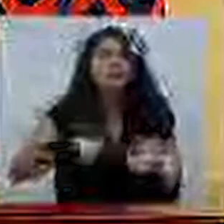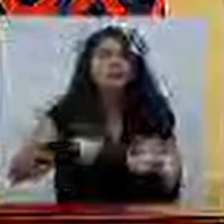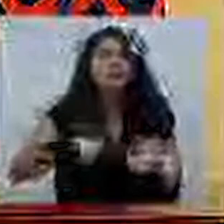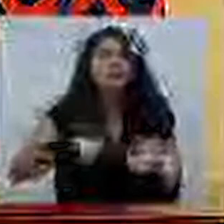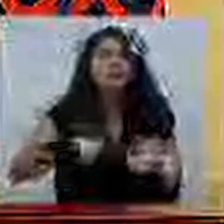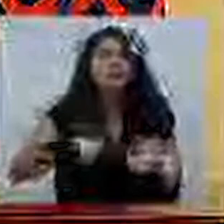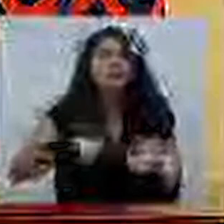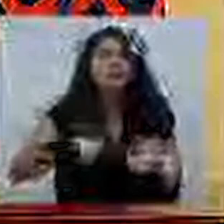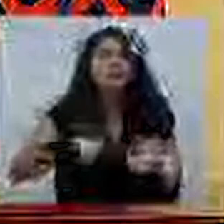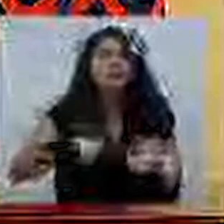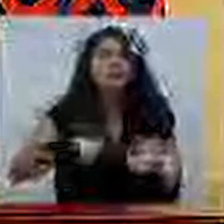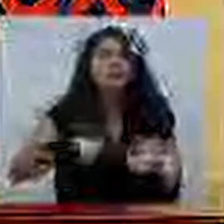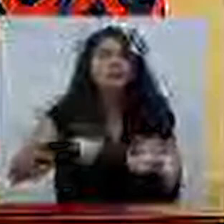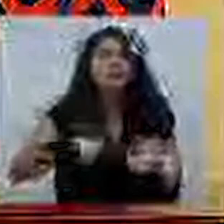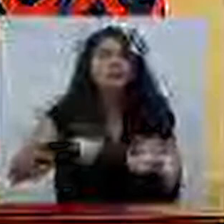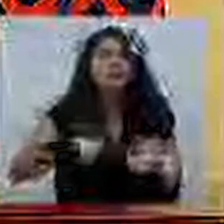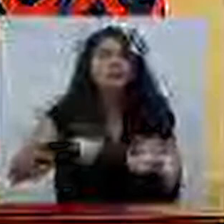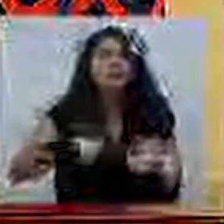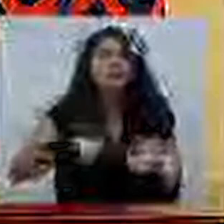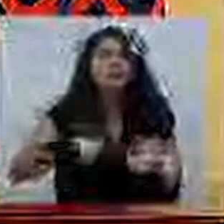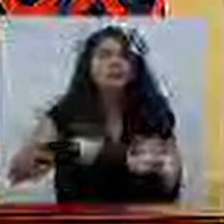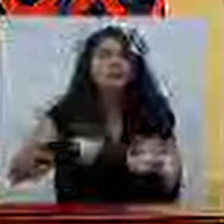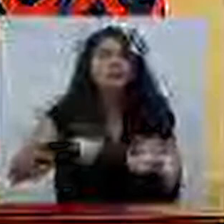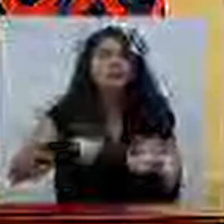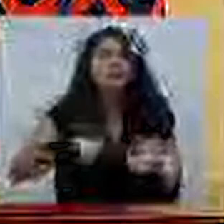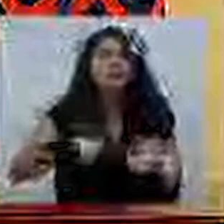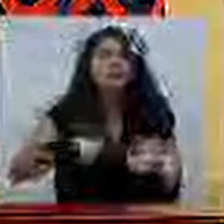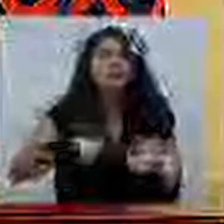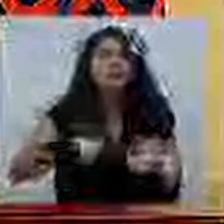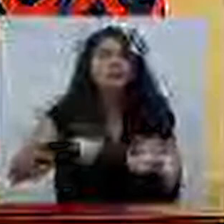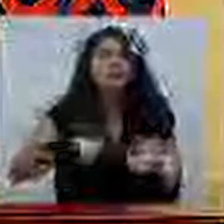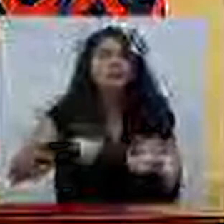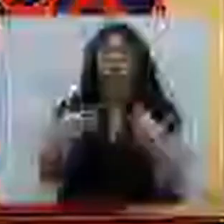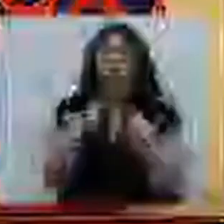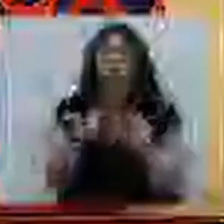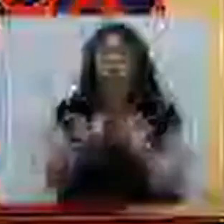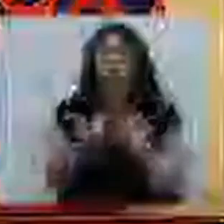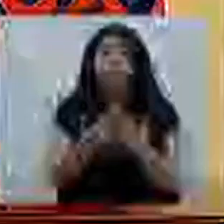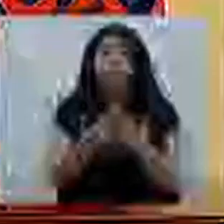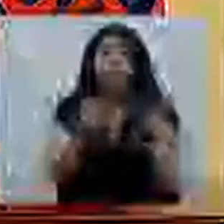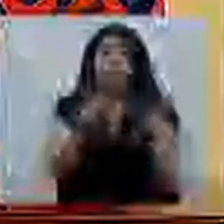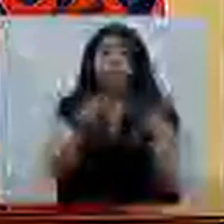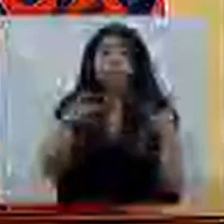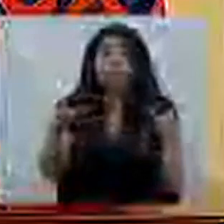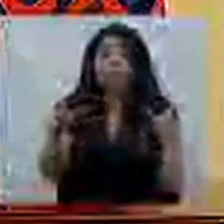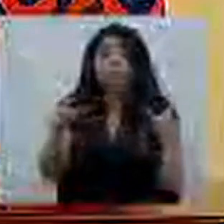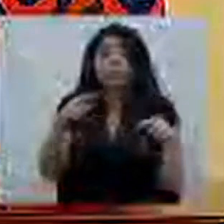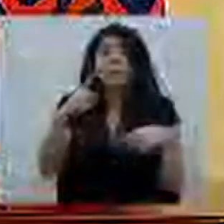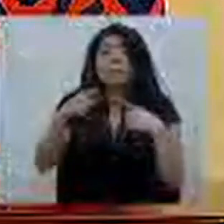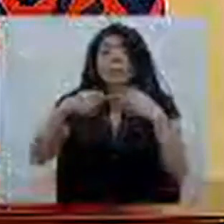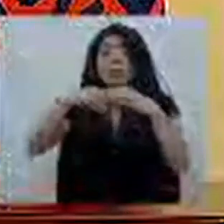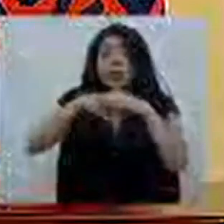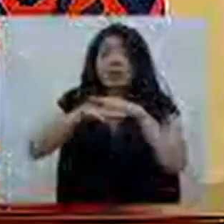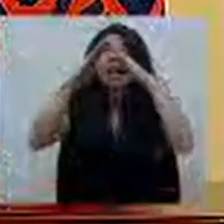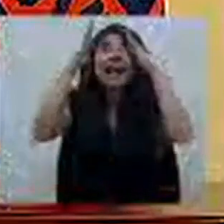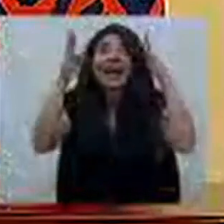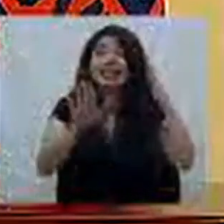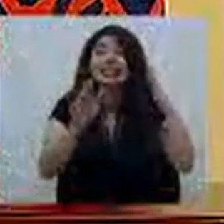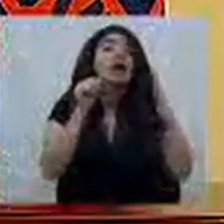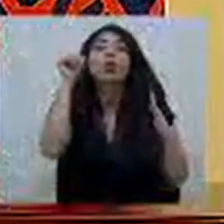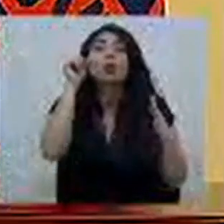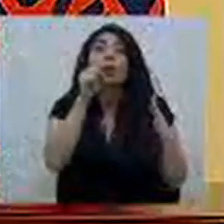importante recordar fundamentalmente que todos aquellos que vayamos a entrar en las casas de los adultos mayores